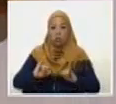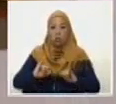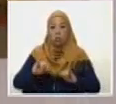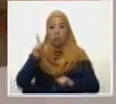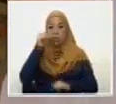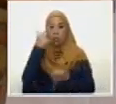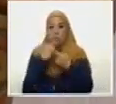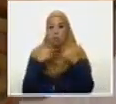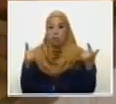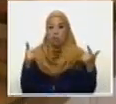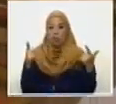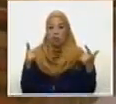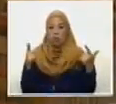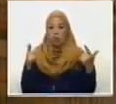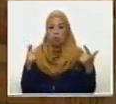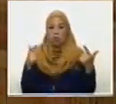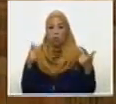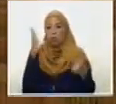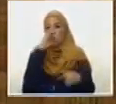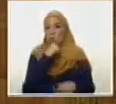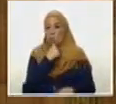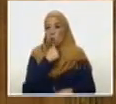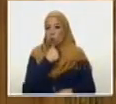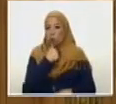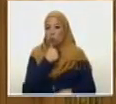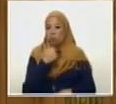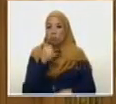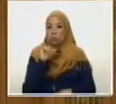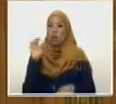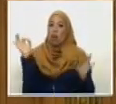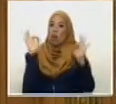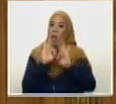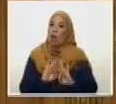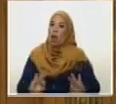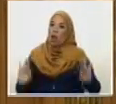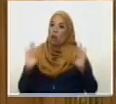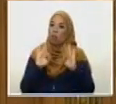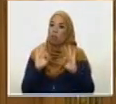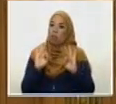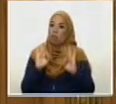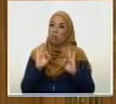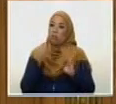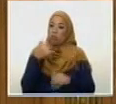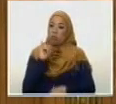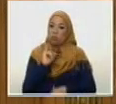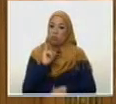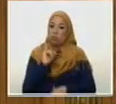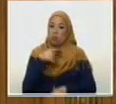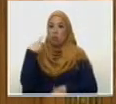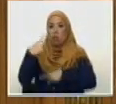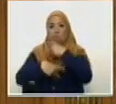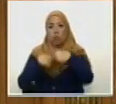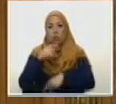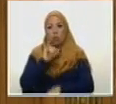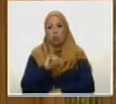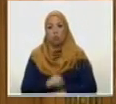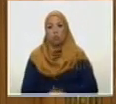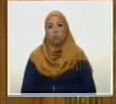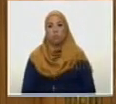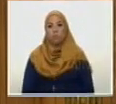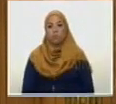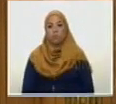de libertadores, que no han podido ni podrán, que nada ni nadie detendrá este proceso.